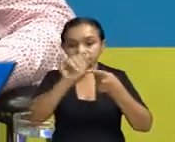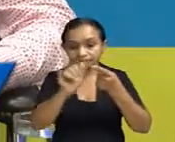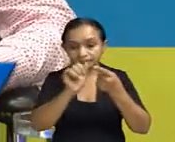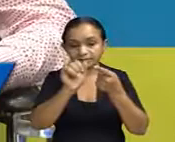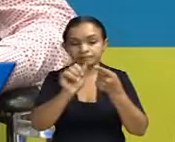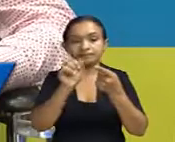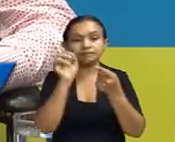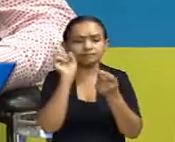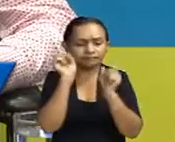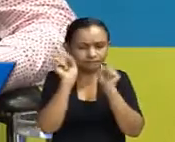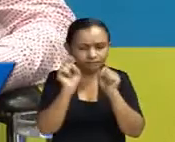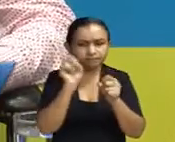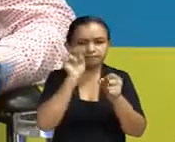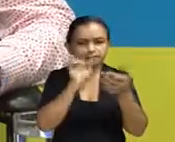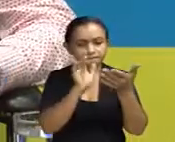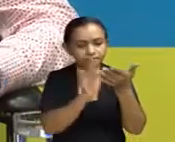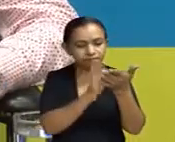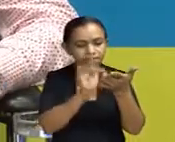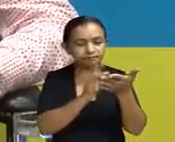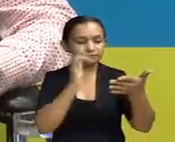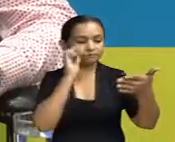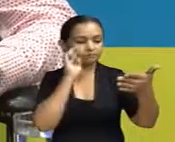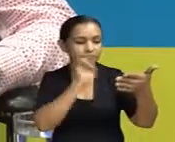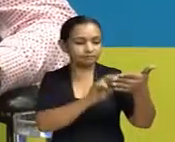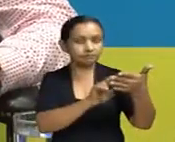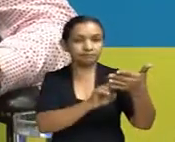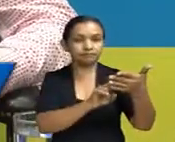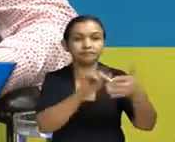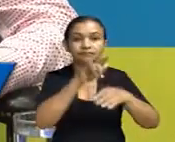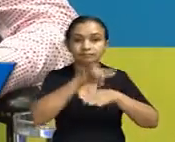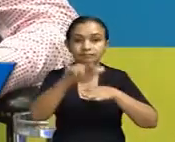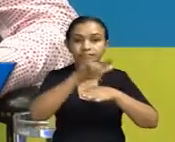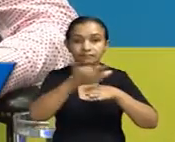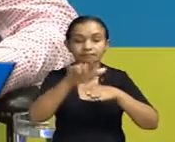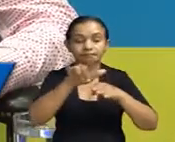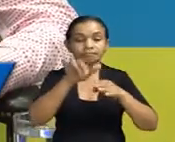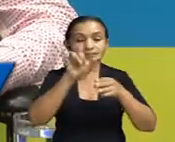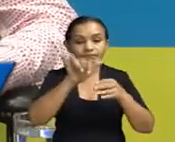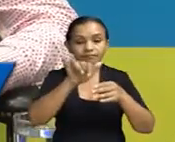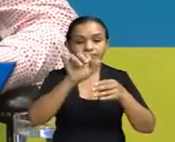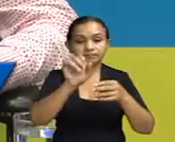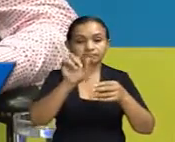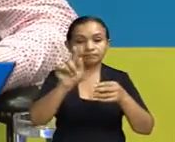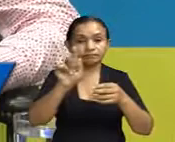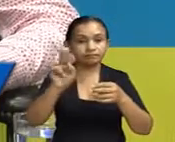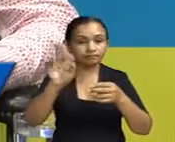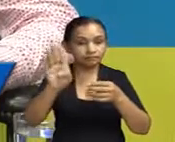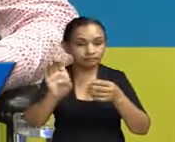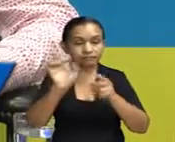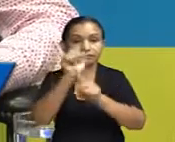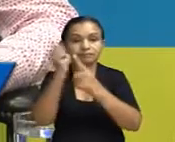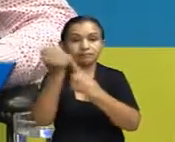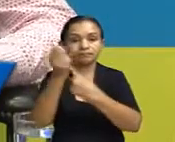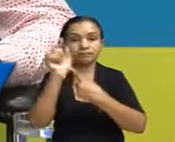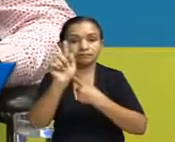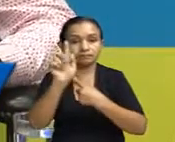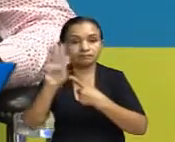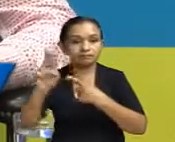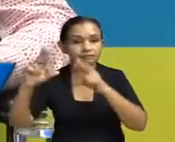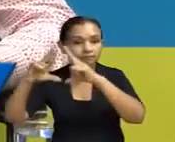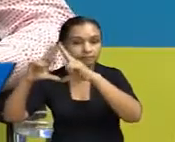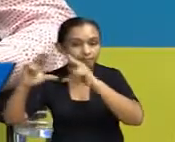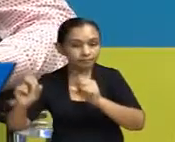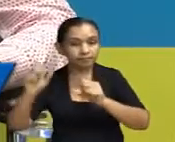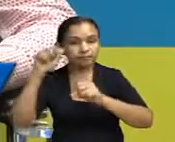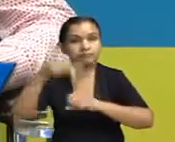Usted puede ver este y otros programas, simplemente búsquenos en el canal de YouTube como Asamblea TVNIC. El día de